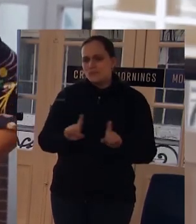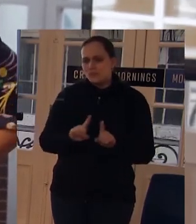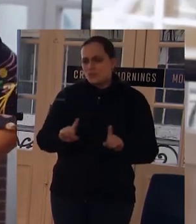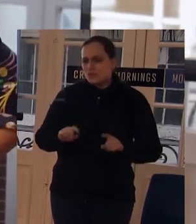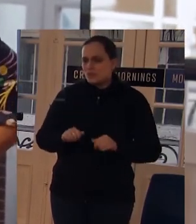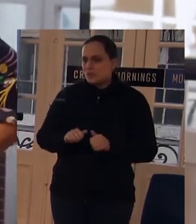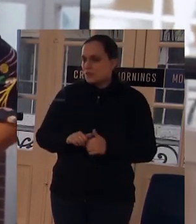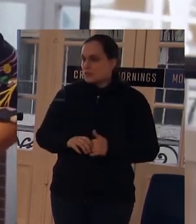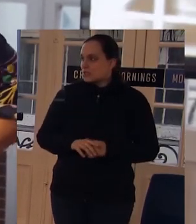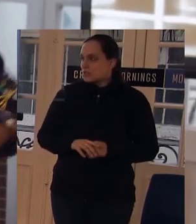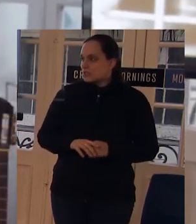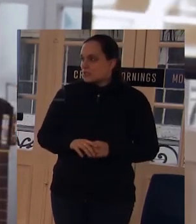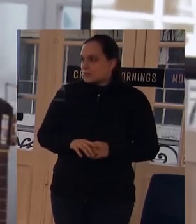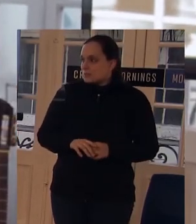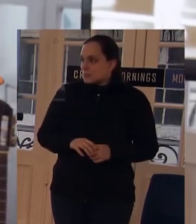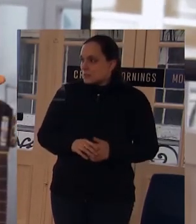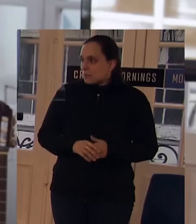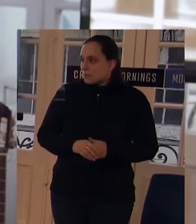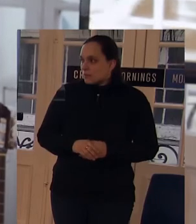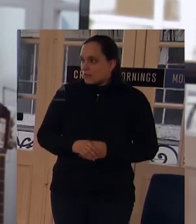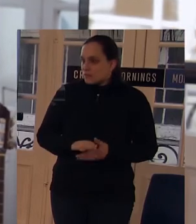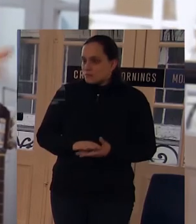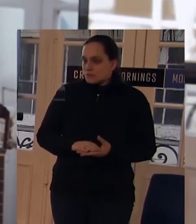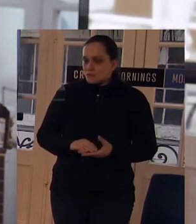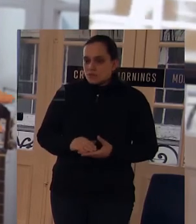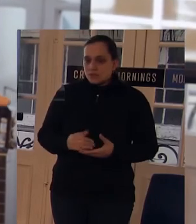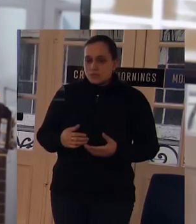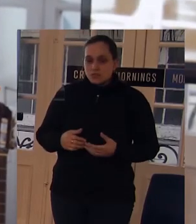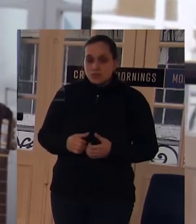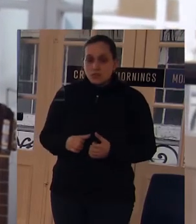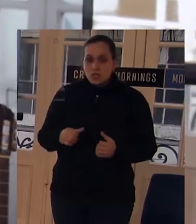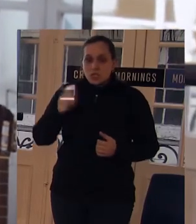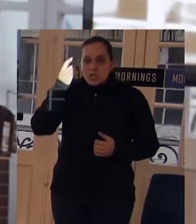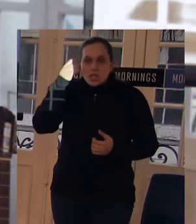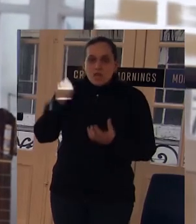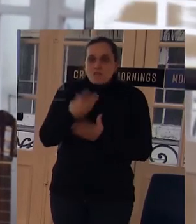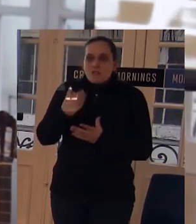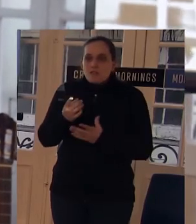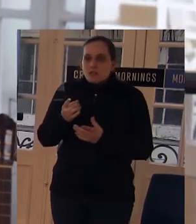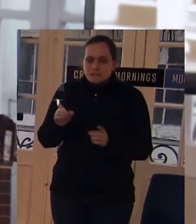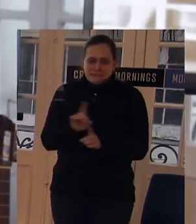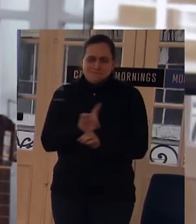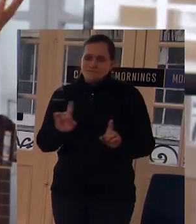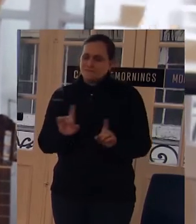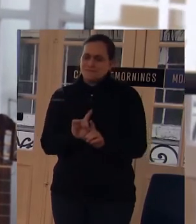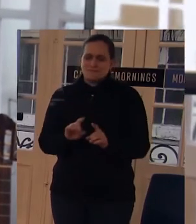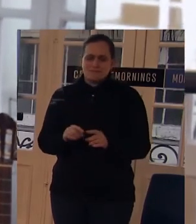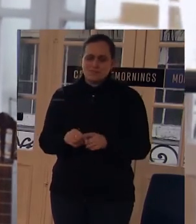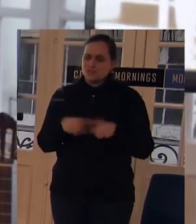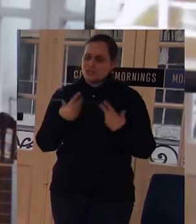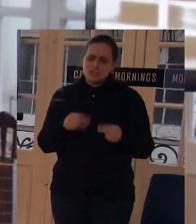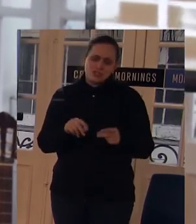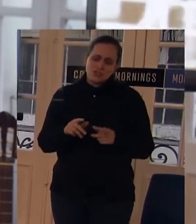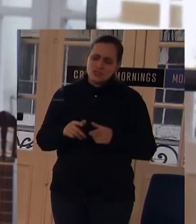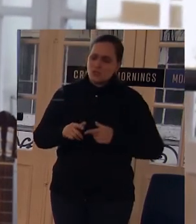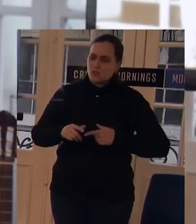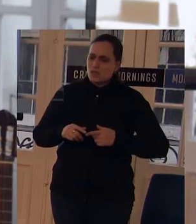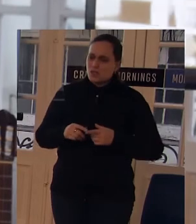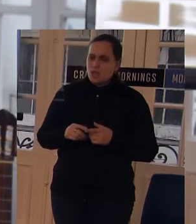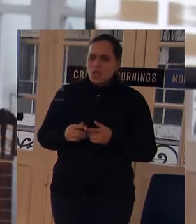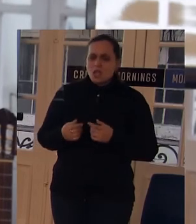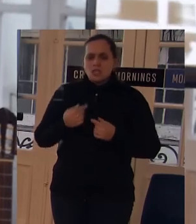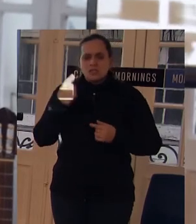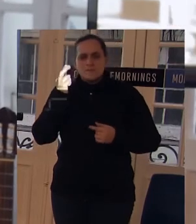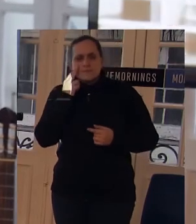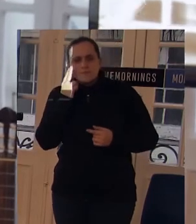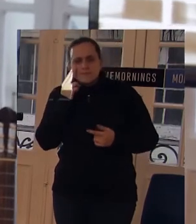totalmente fundida y sin energía creativa. Entonces era como, bueno, ok, yo tengo que rever a ver cómo voy a